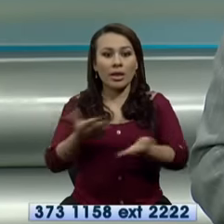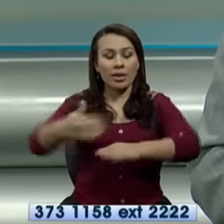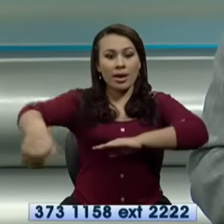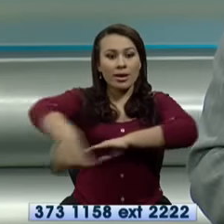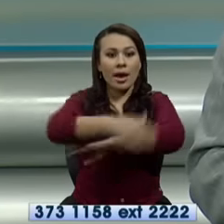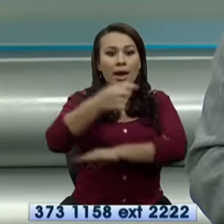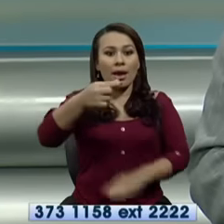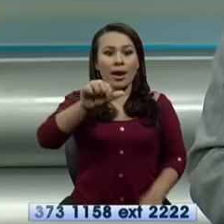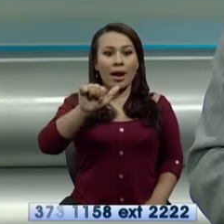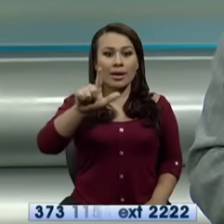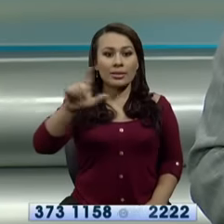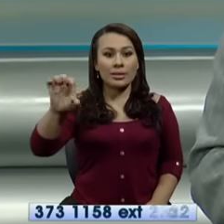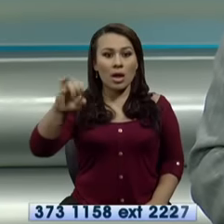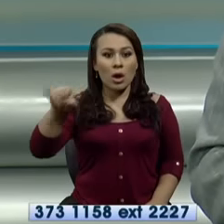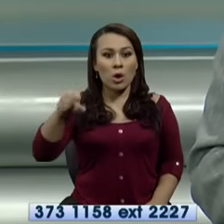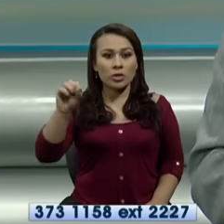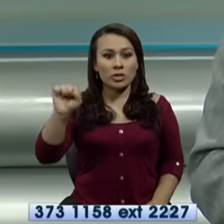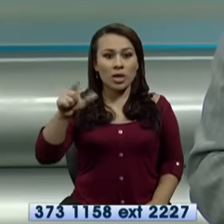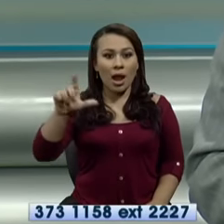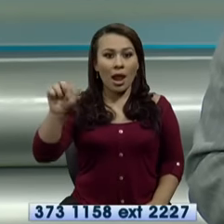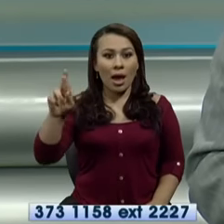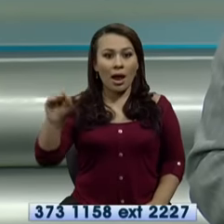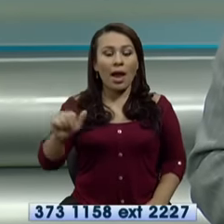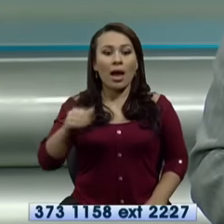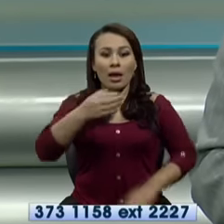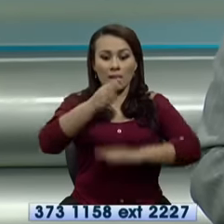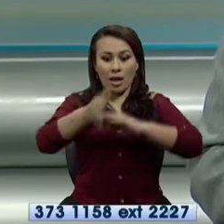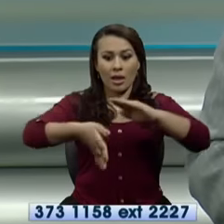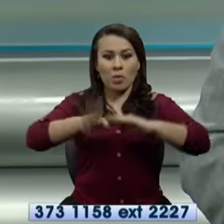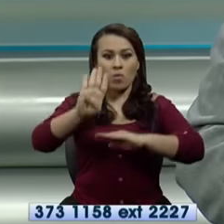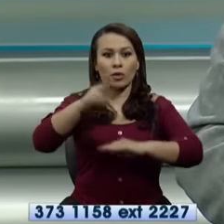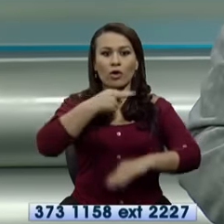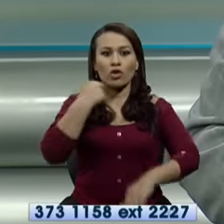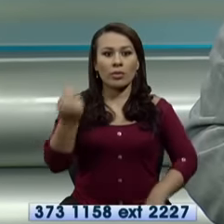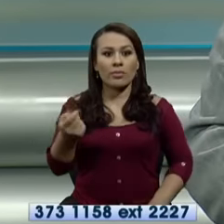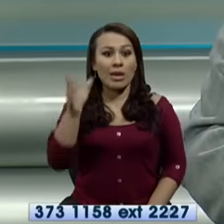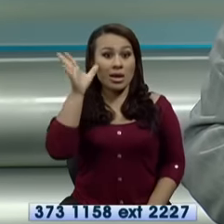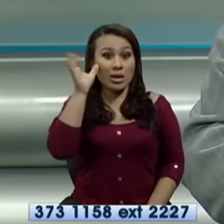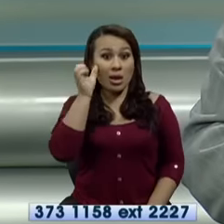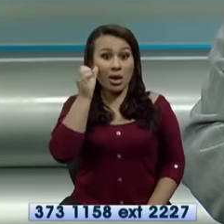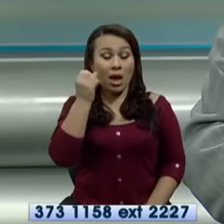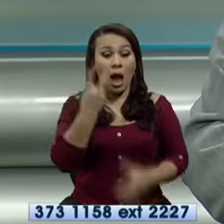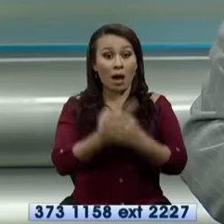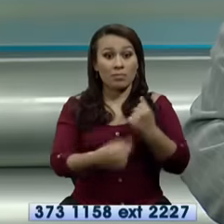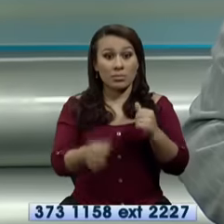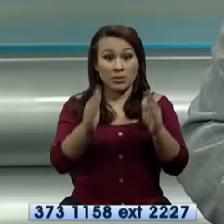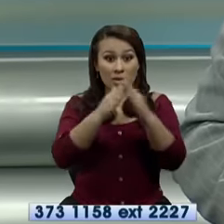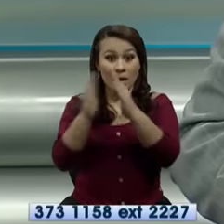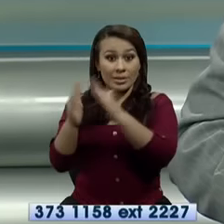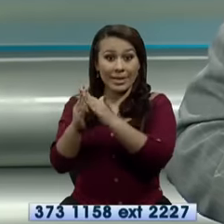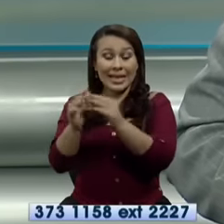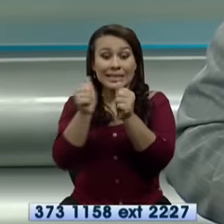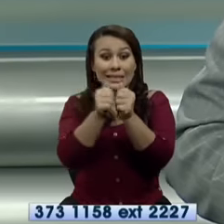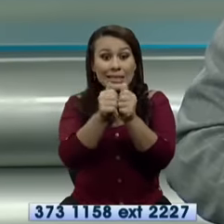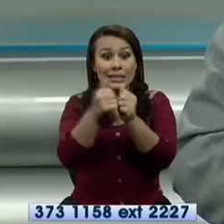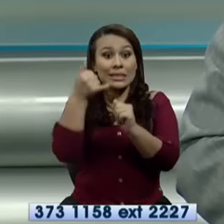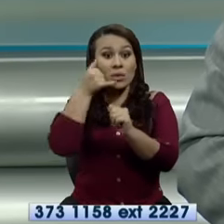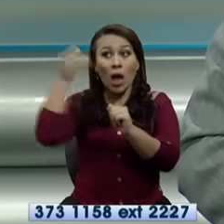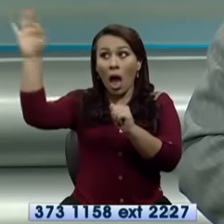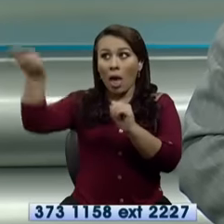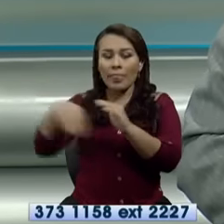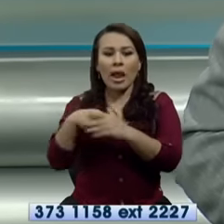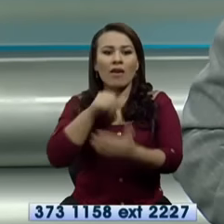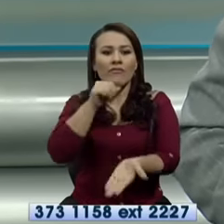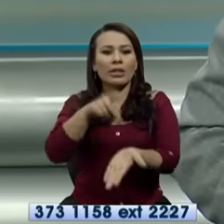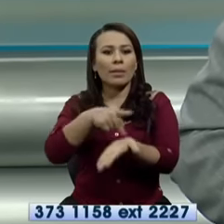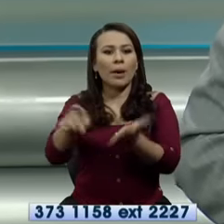Gallegos Lara y 4 de noviembre al suroeste de Guayaquil Aparentemente los teléfonos móviles fueron ingresados al país sin